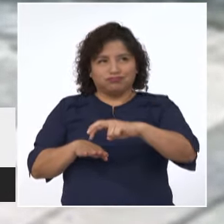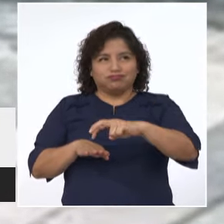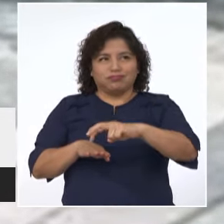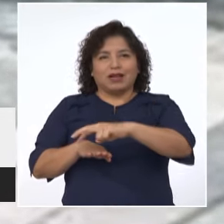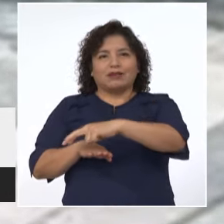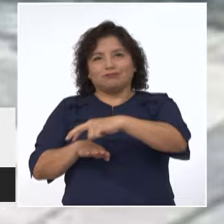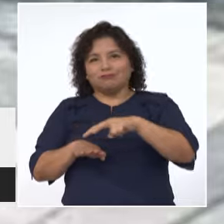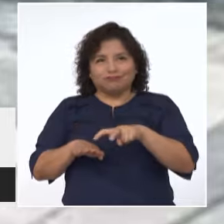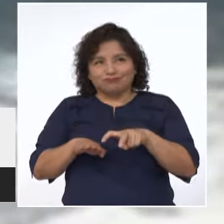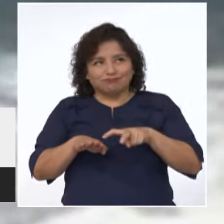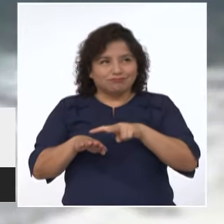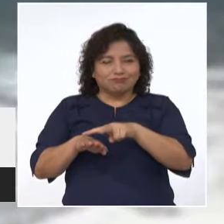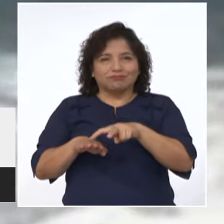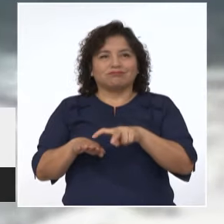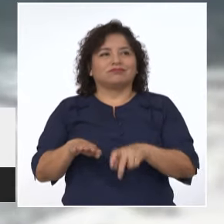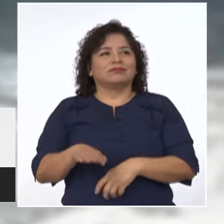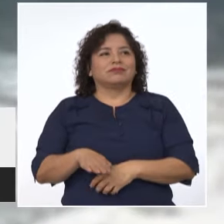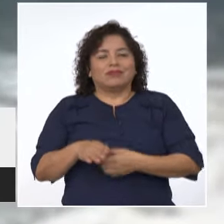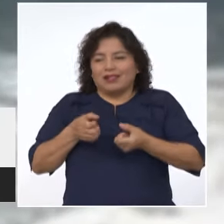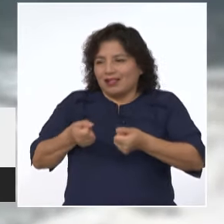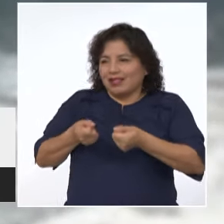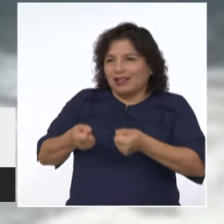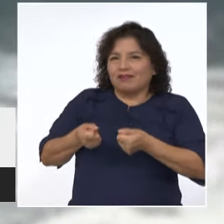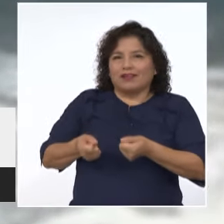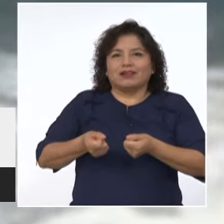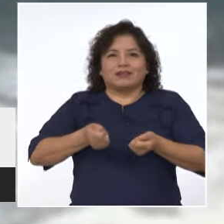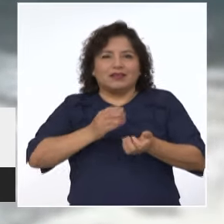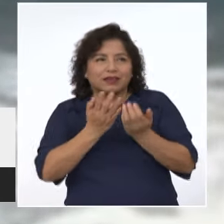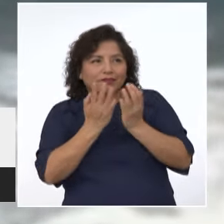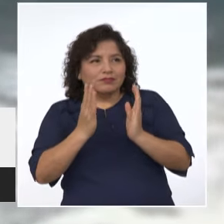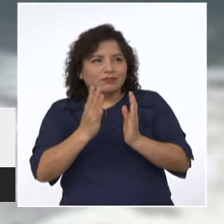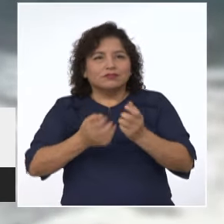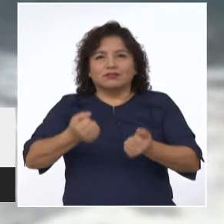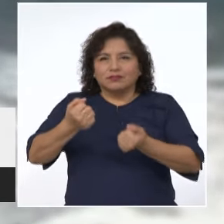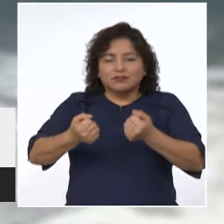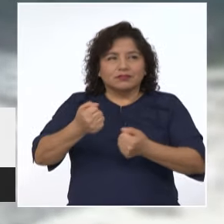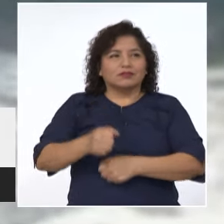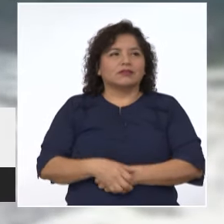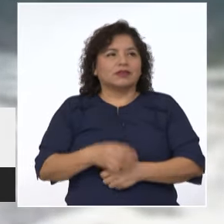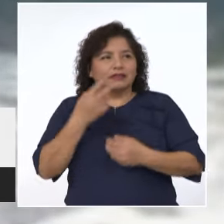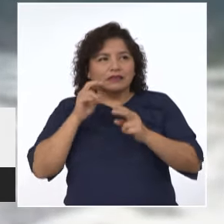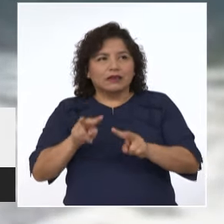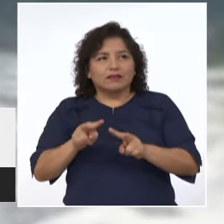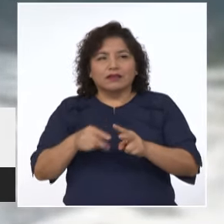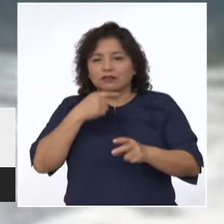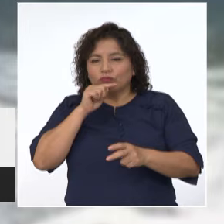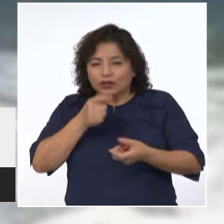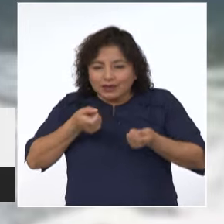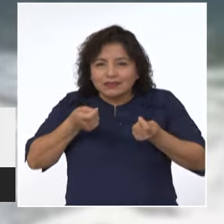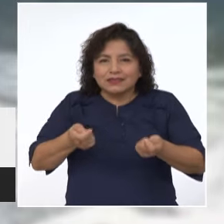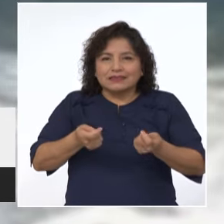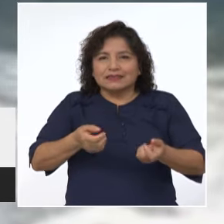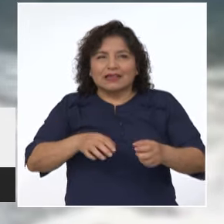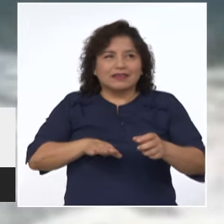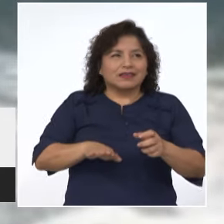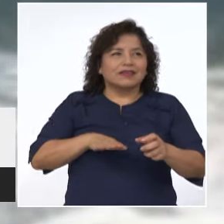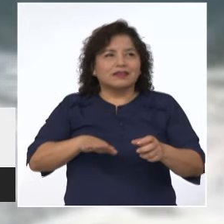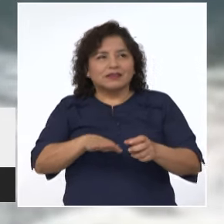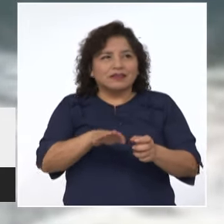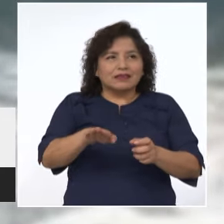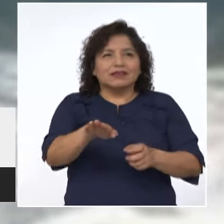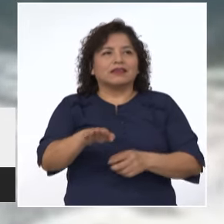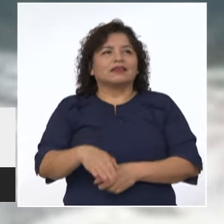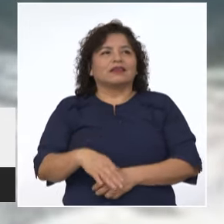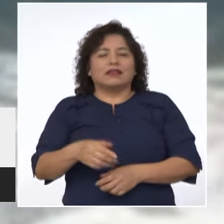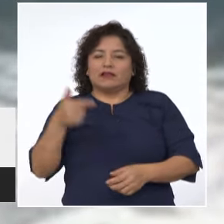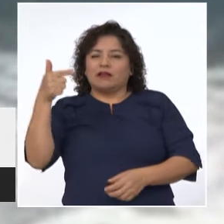de esta mujer. Forzaron las puertas delanteras del vehículo y al ver que su víctima intentaba acelerar para huir,